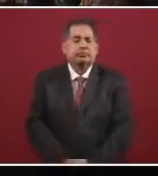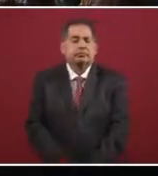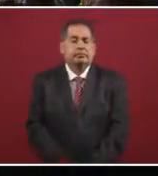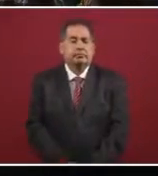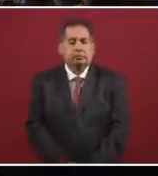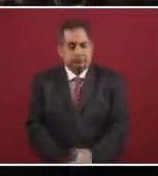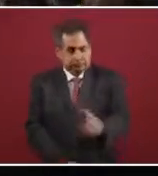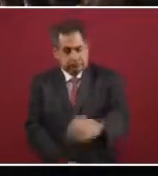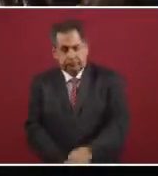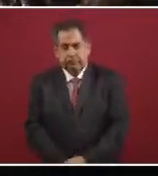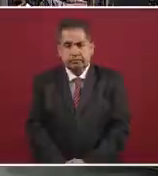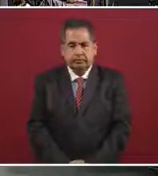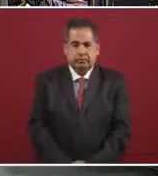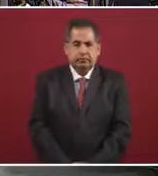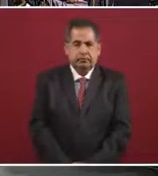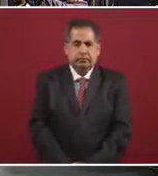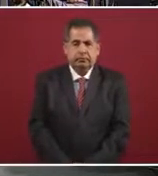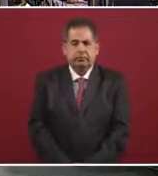Usted, por favor.